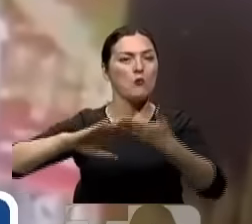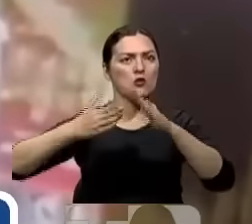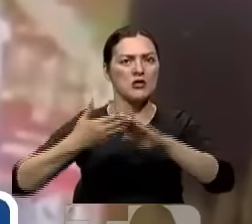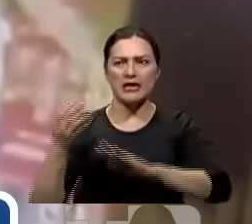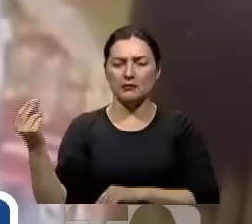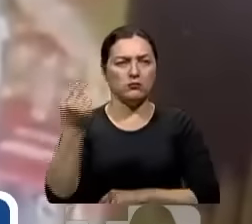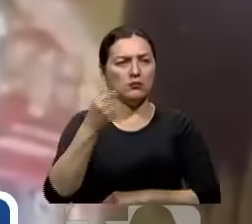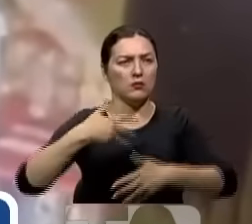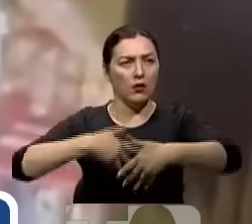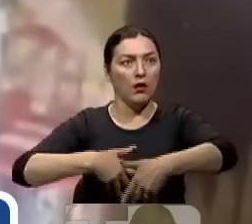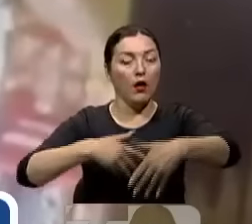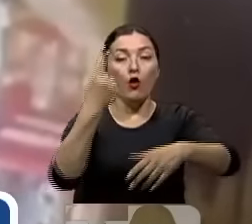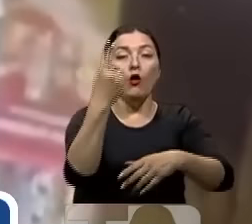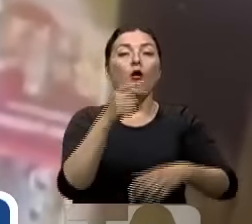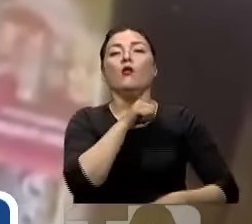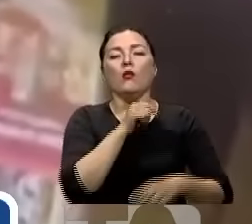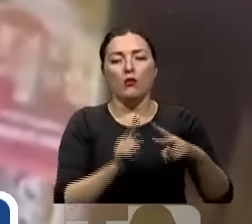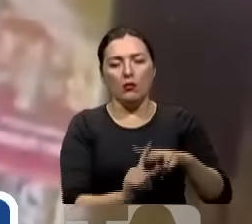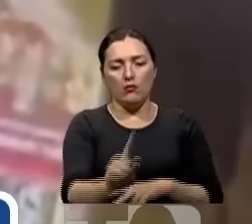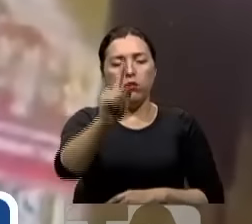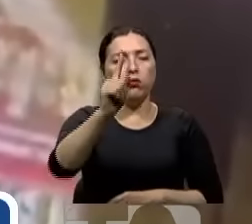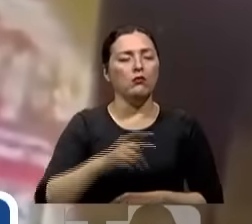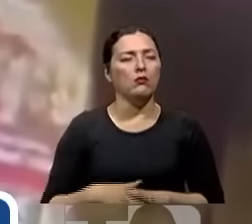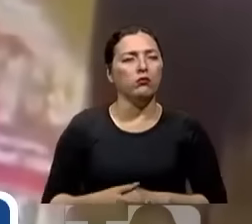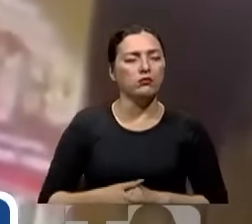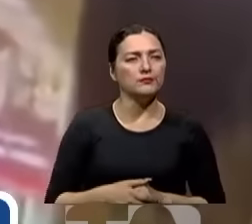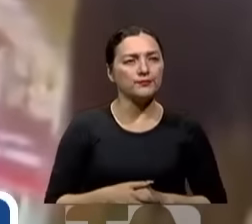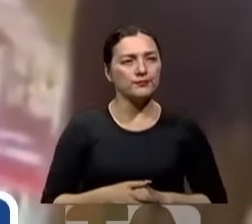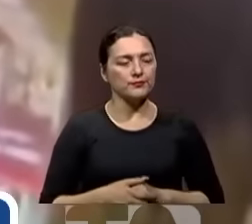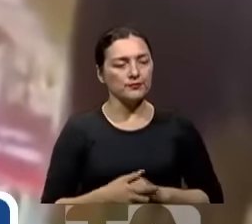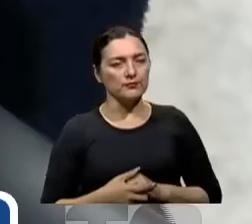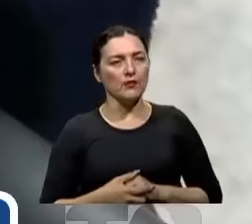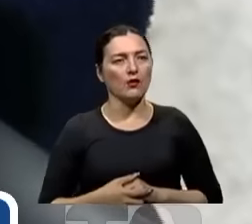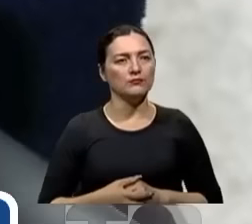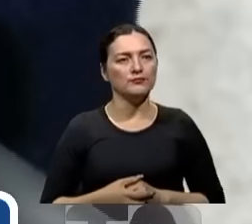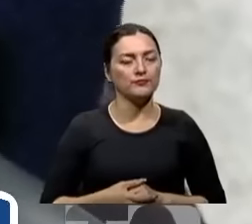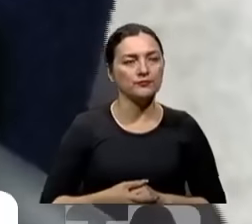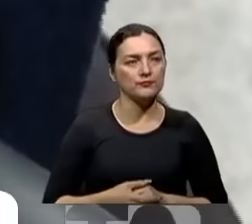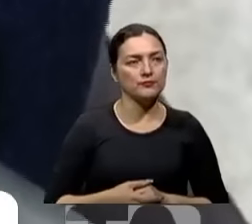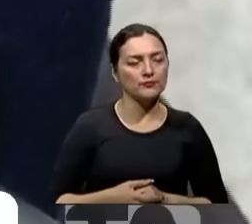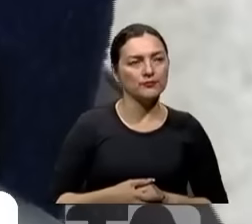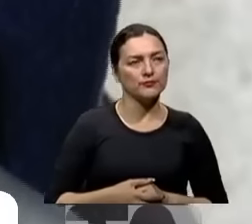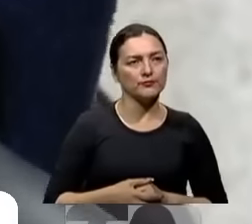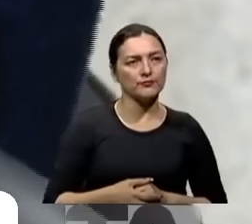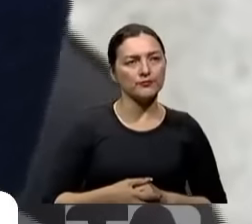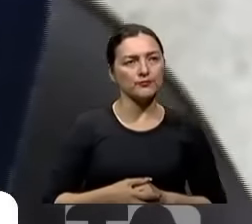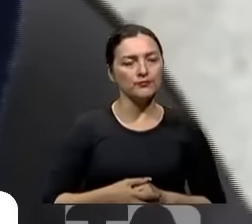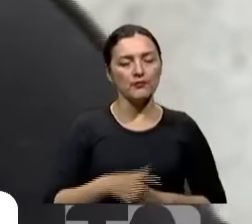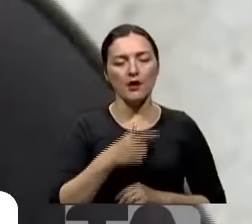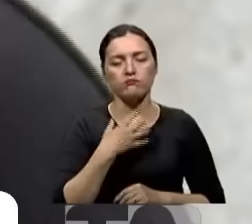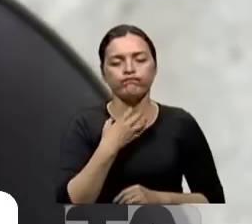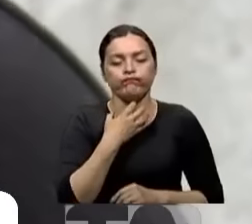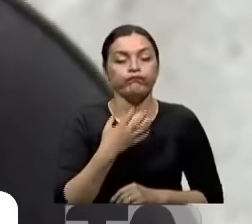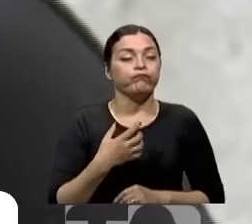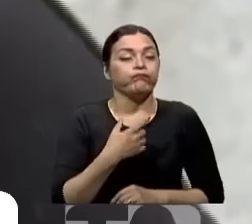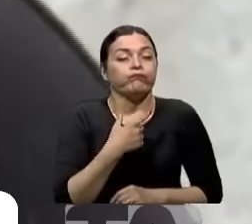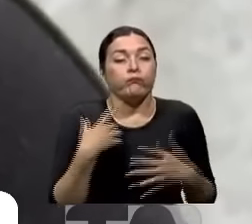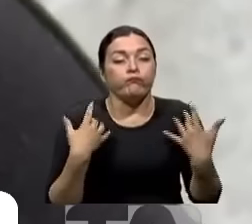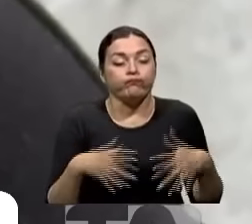de los delincuentes logró escapar antes que los vecinos ayuden a los hermanos. Entonces estamos molestos porque en realidad son